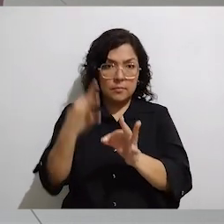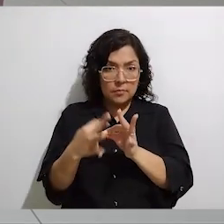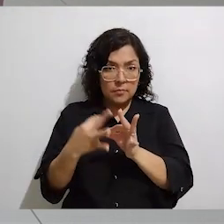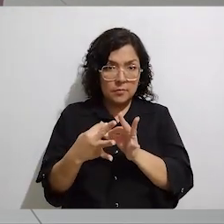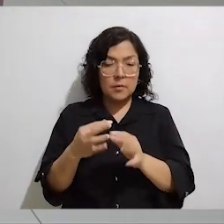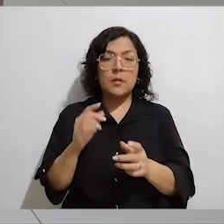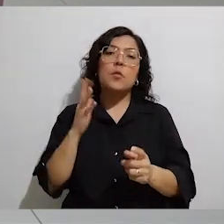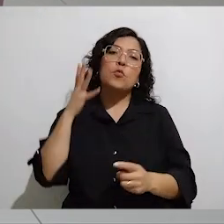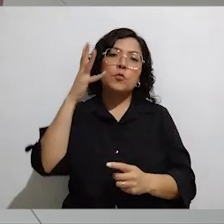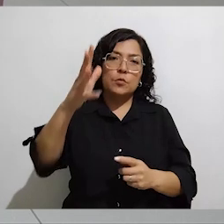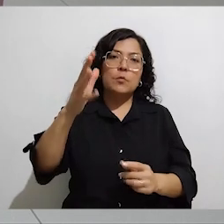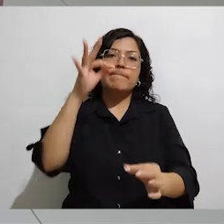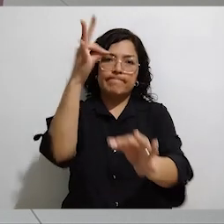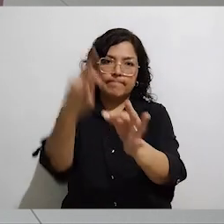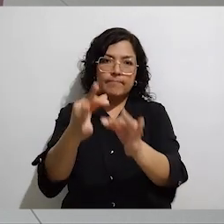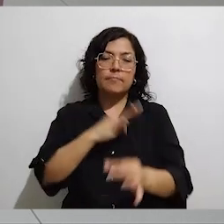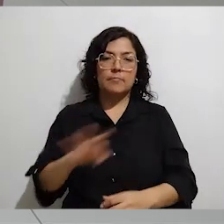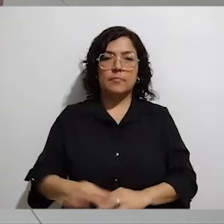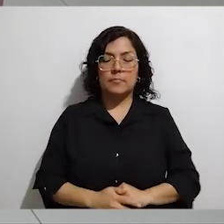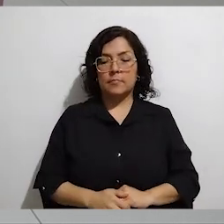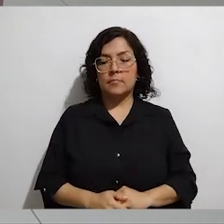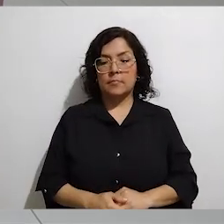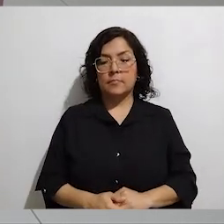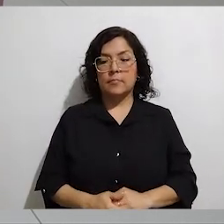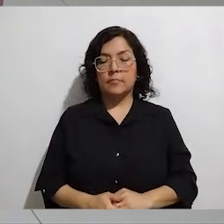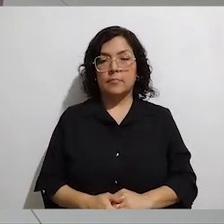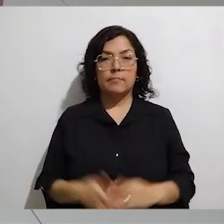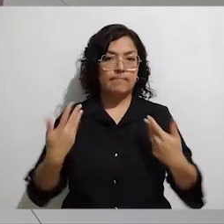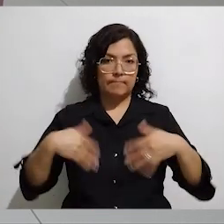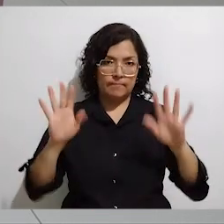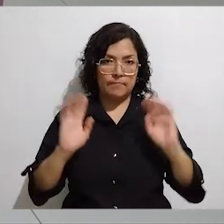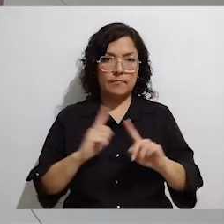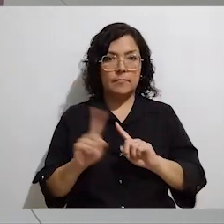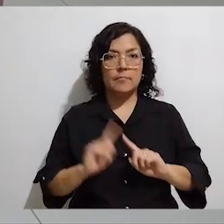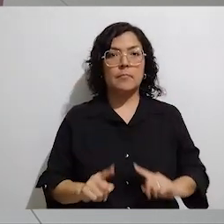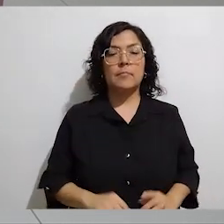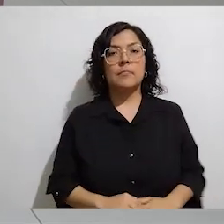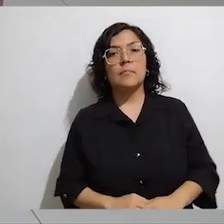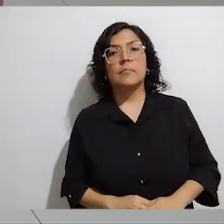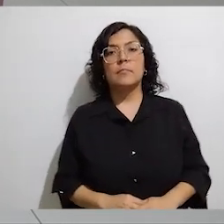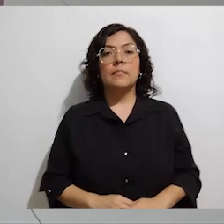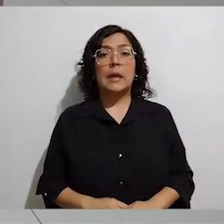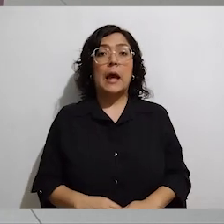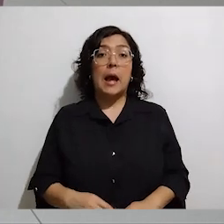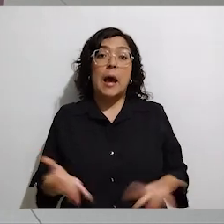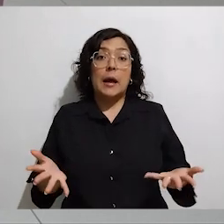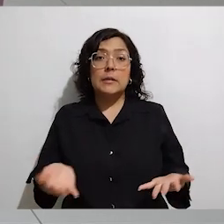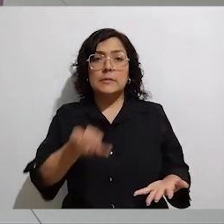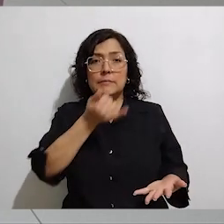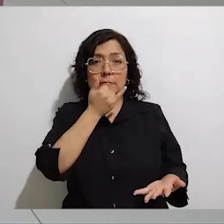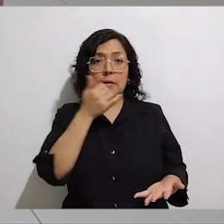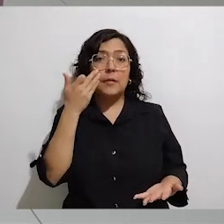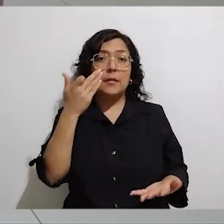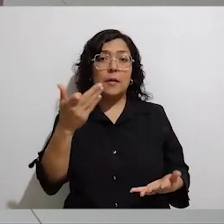ser la integración de consejos comunitarios, la planeación, en fin. Vamos ya, caray, ya se nos está